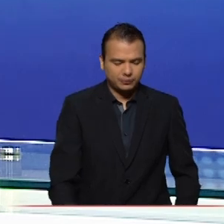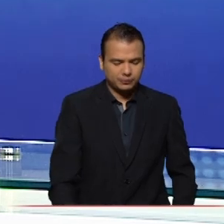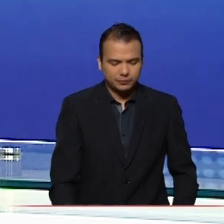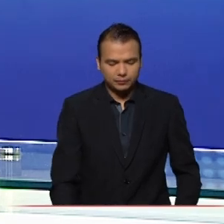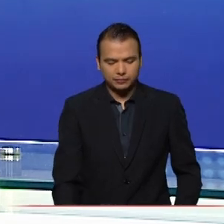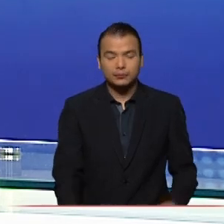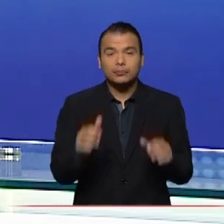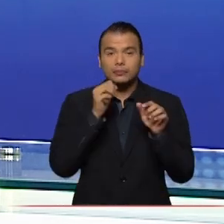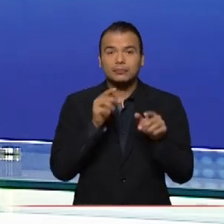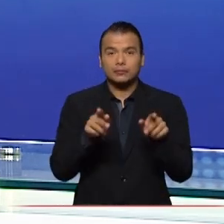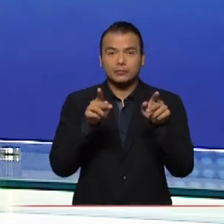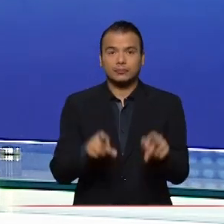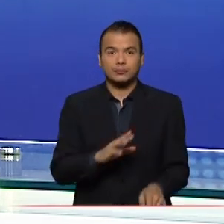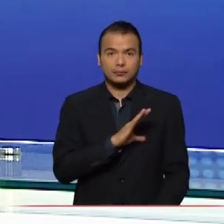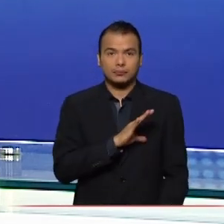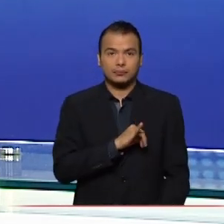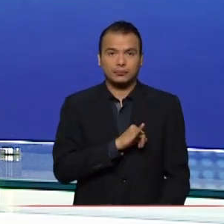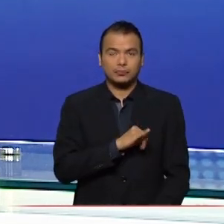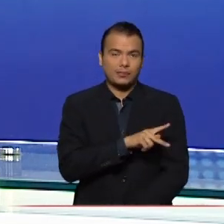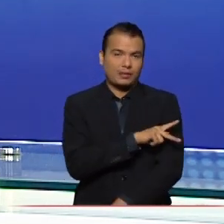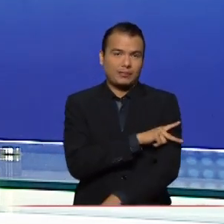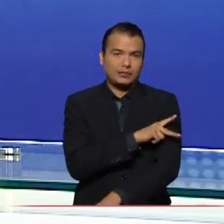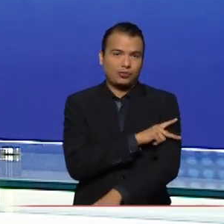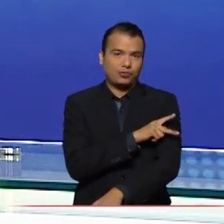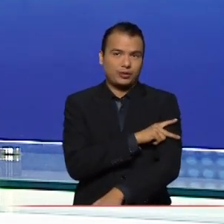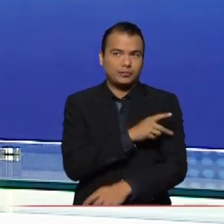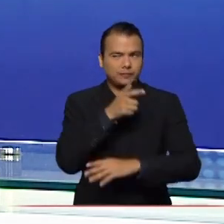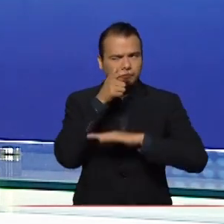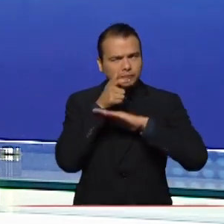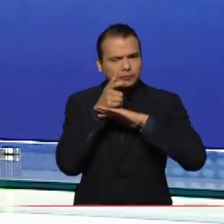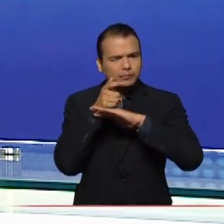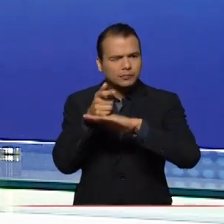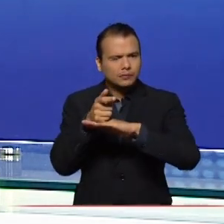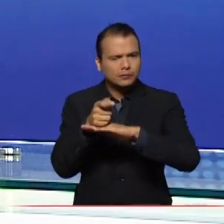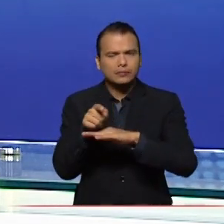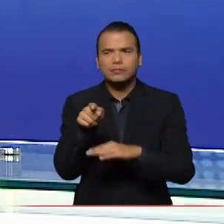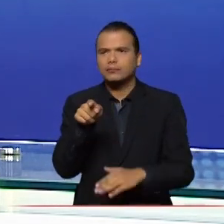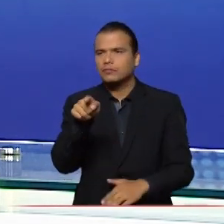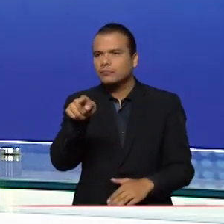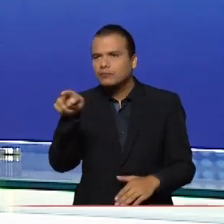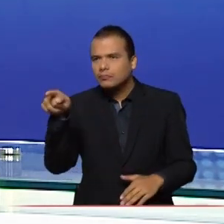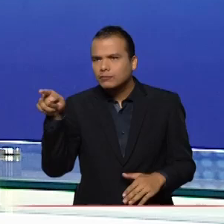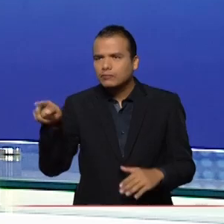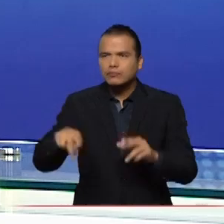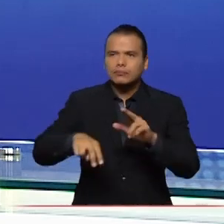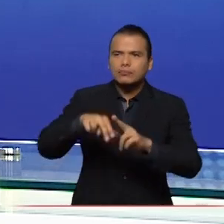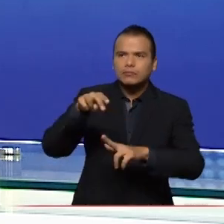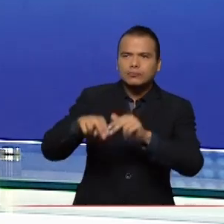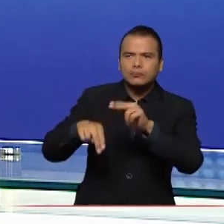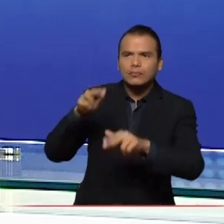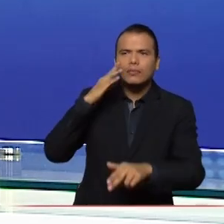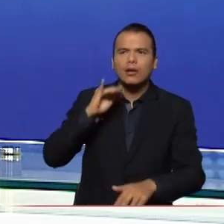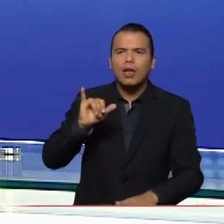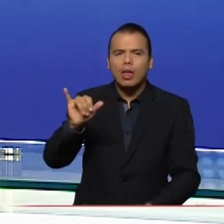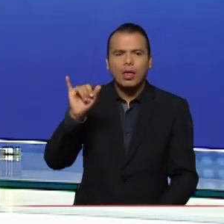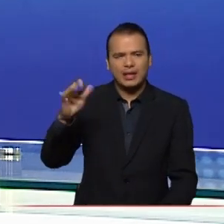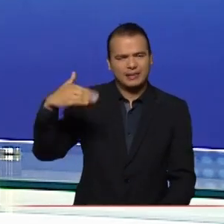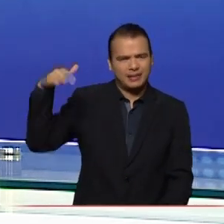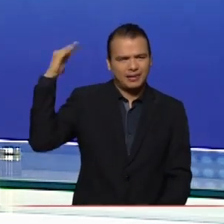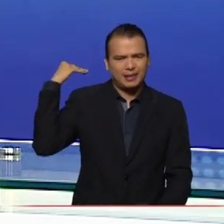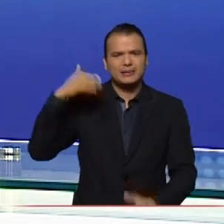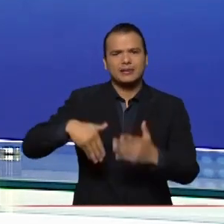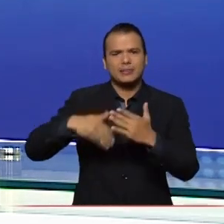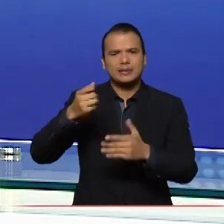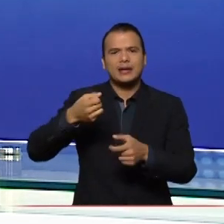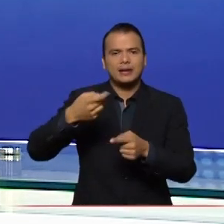El personero de Cali, Gerardo Mendoza, sigue poniendo la lupa del Ministerio Público a las obras dejadas en marcha por el anterior gobierno y